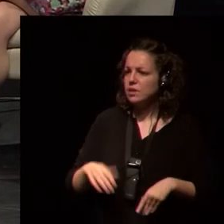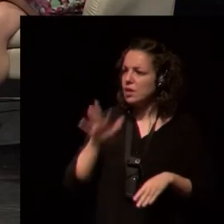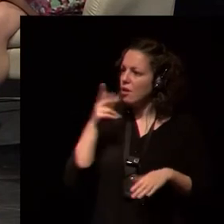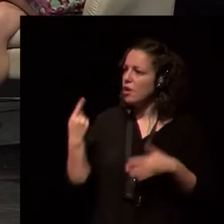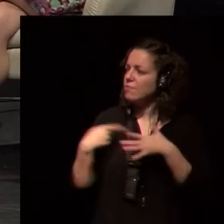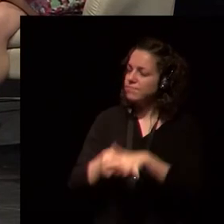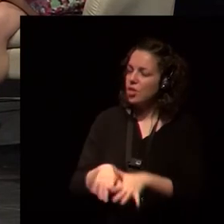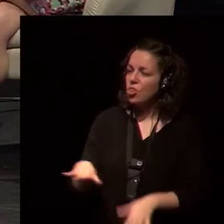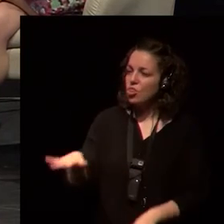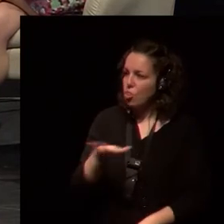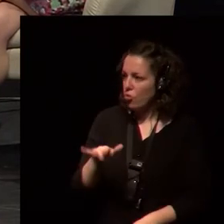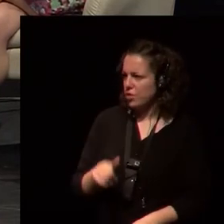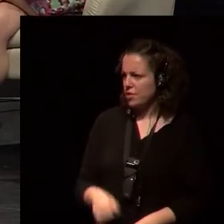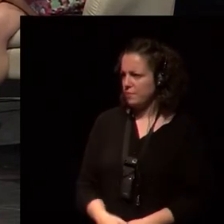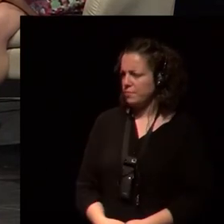incluirlos dónde.